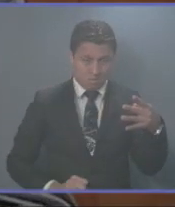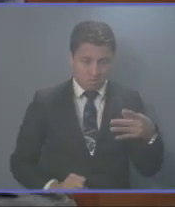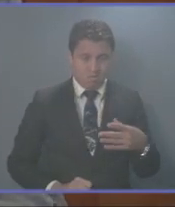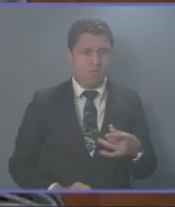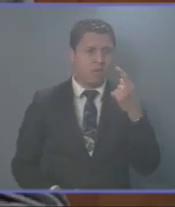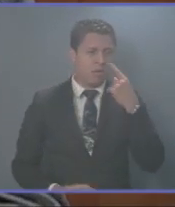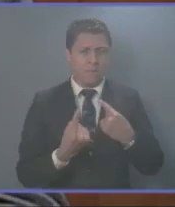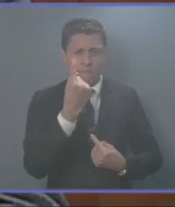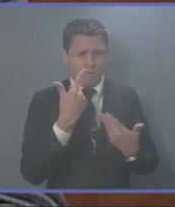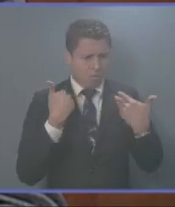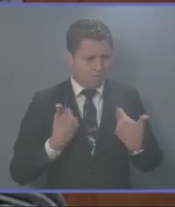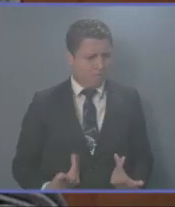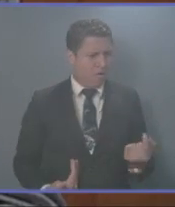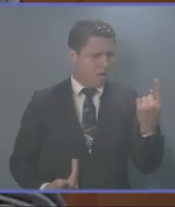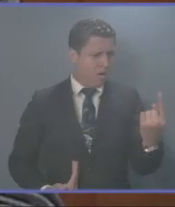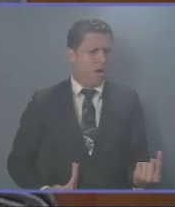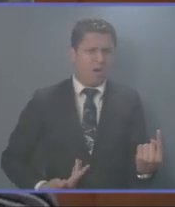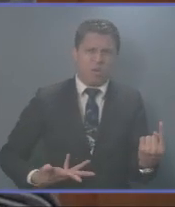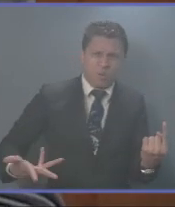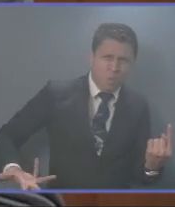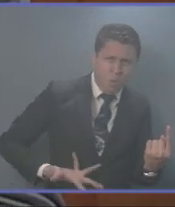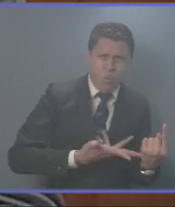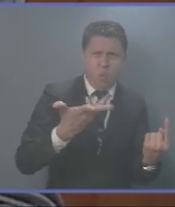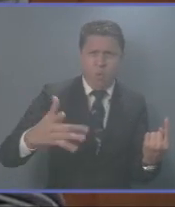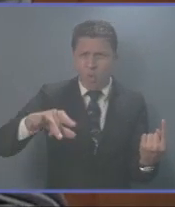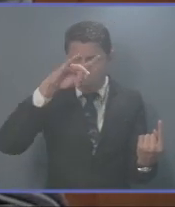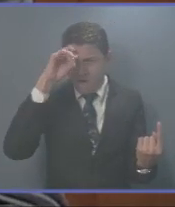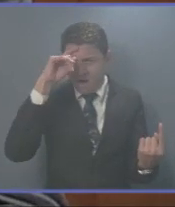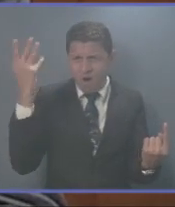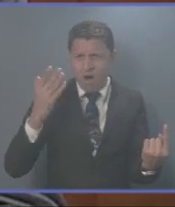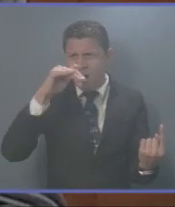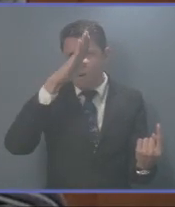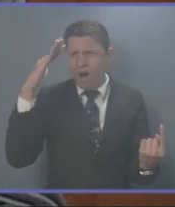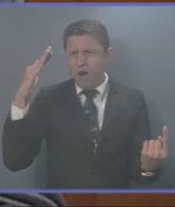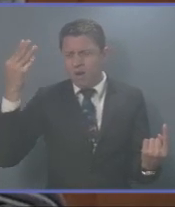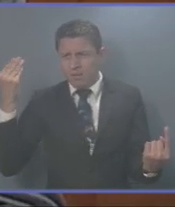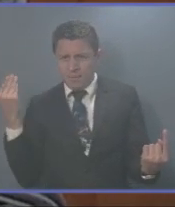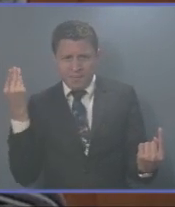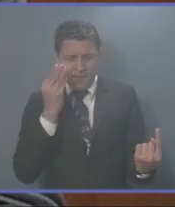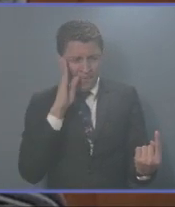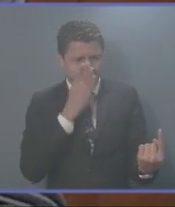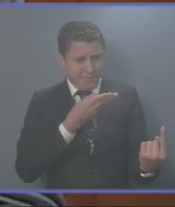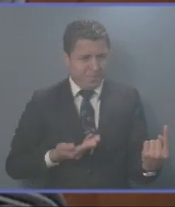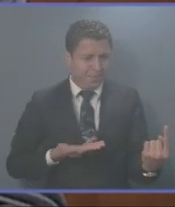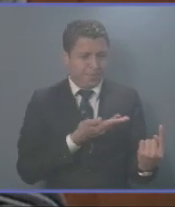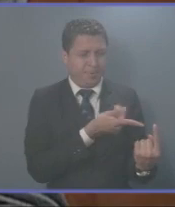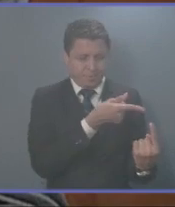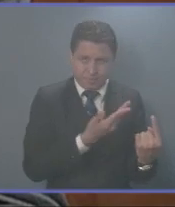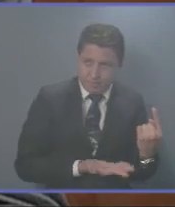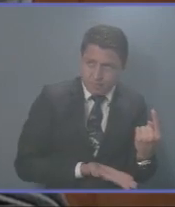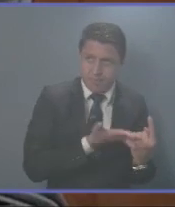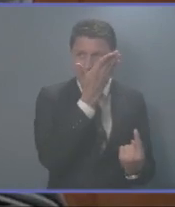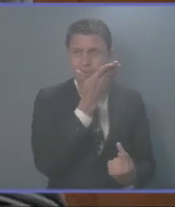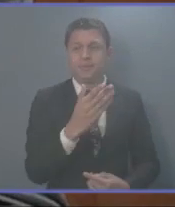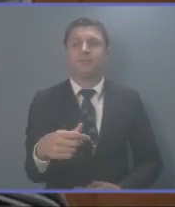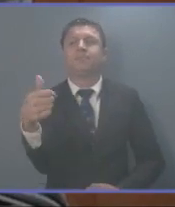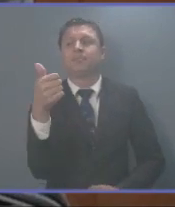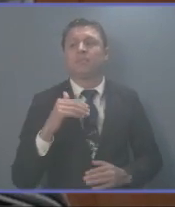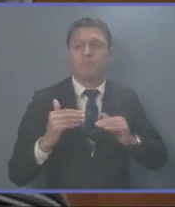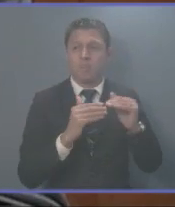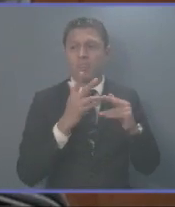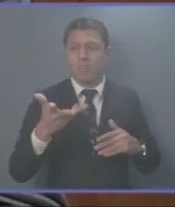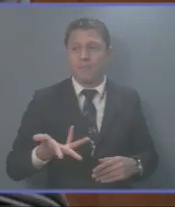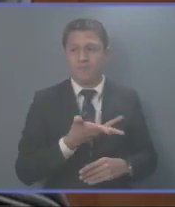humana como el origen y el fin de la actividad del Estado, que está organizado para la consecución de la justicia, de la seguridad jurídica y del bien común, por lo que